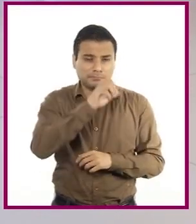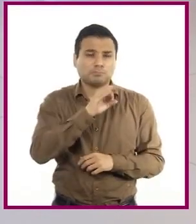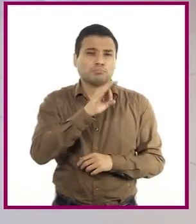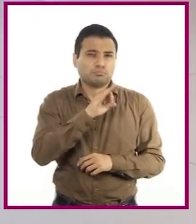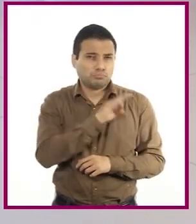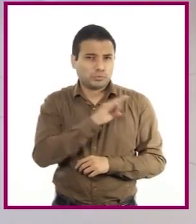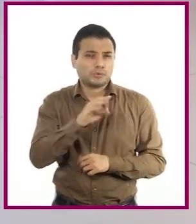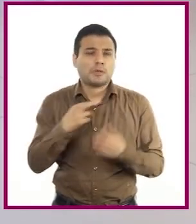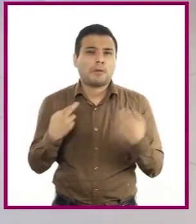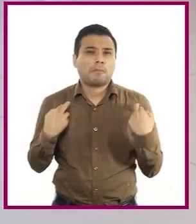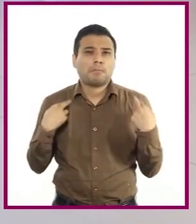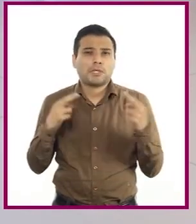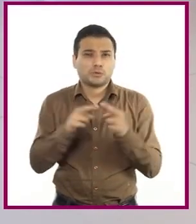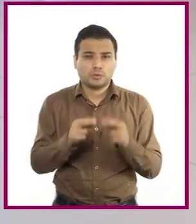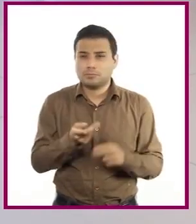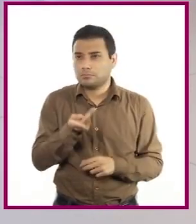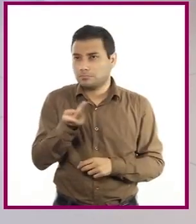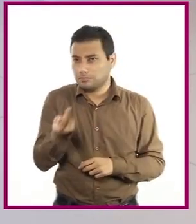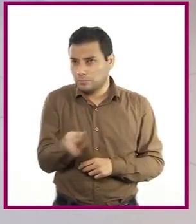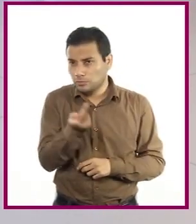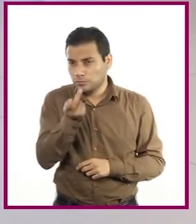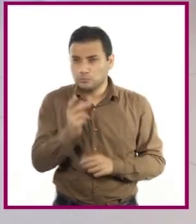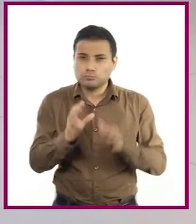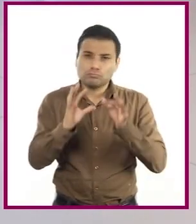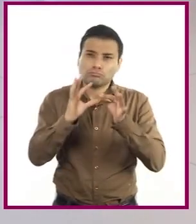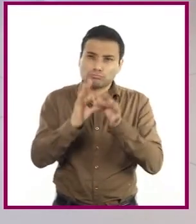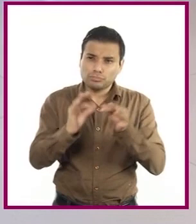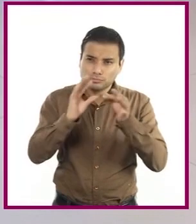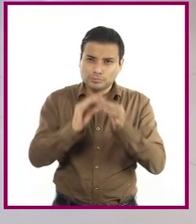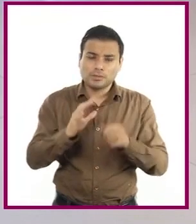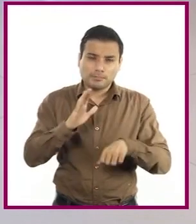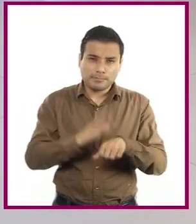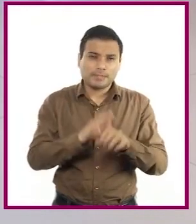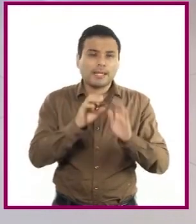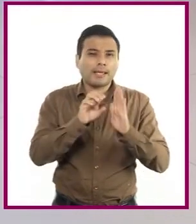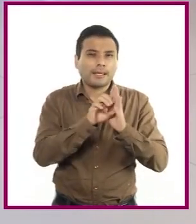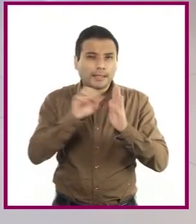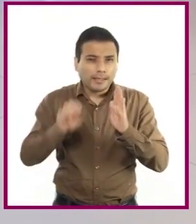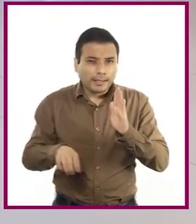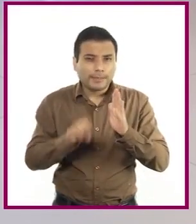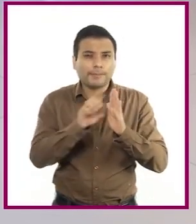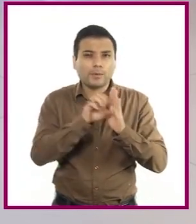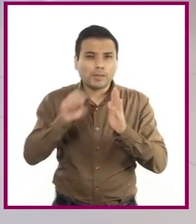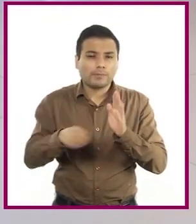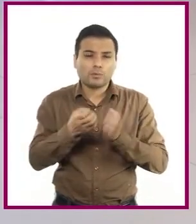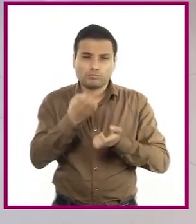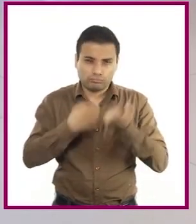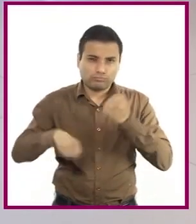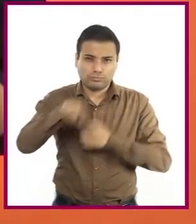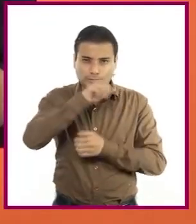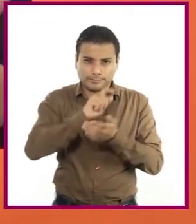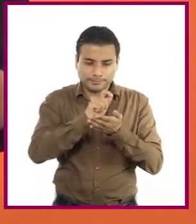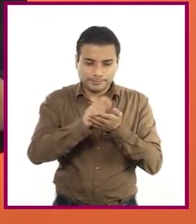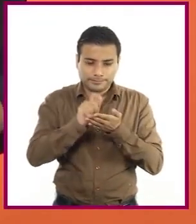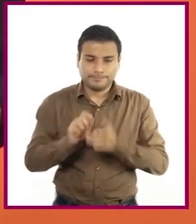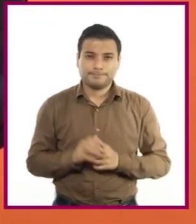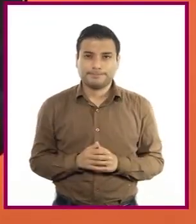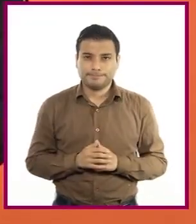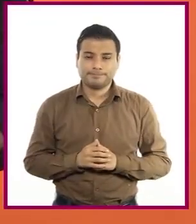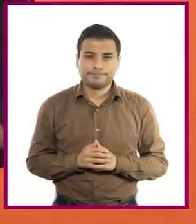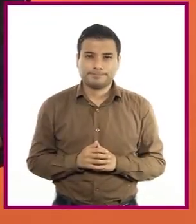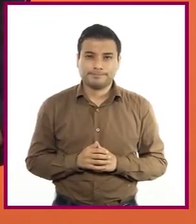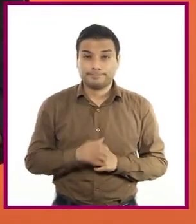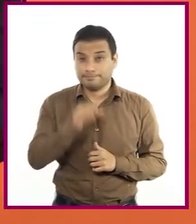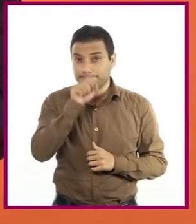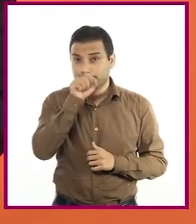solicitar a sus maestras o maestros que les pongan más ejercicios de este tipo para que sigan practicando. Además, si